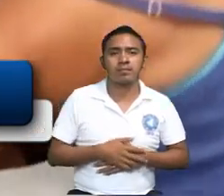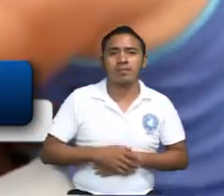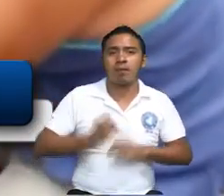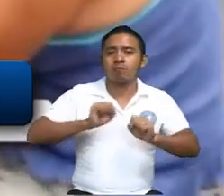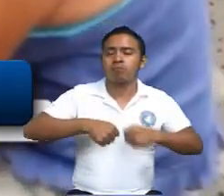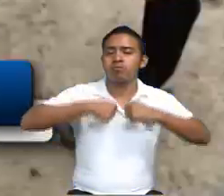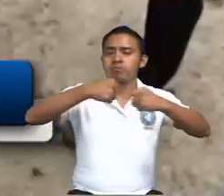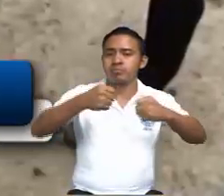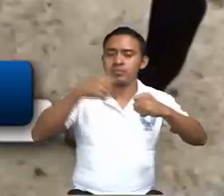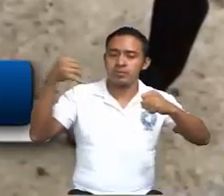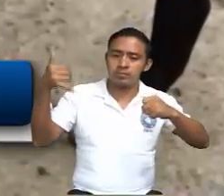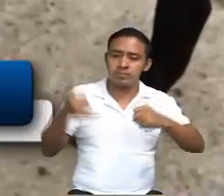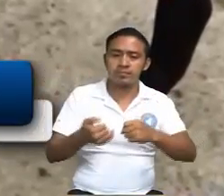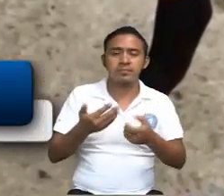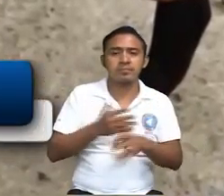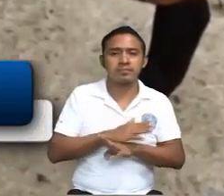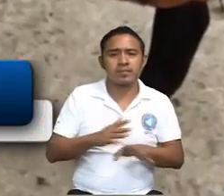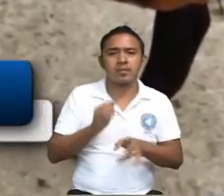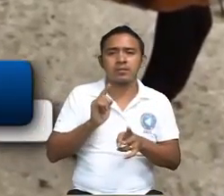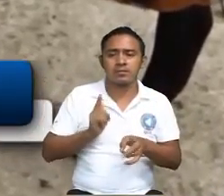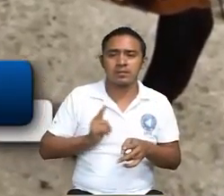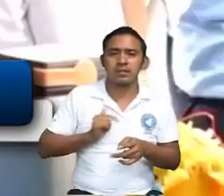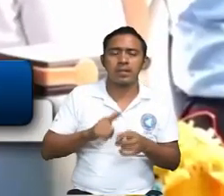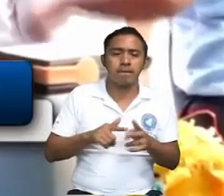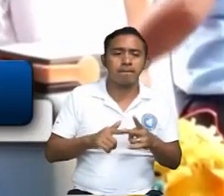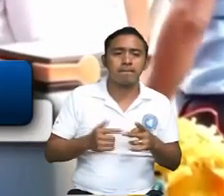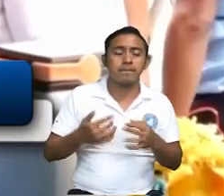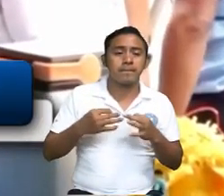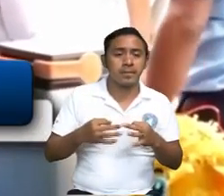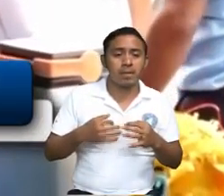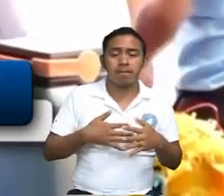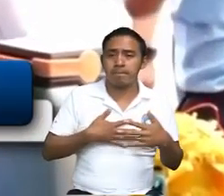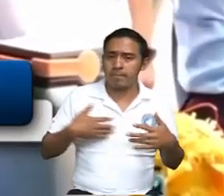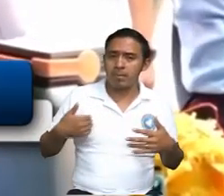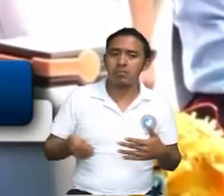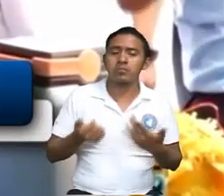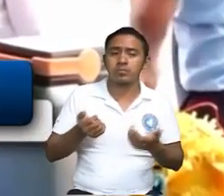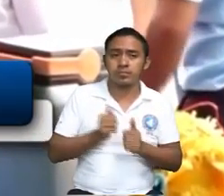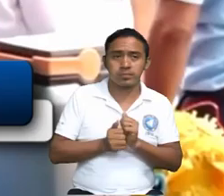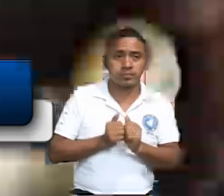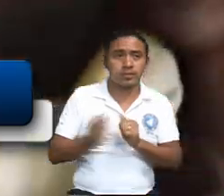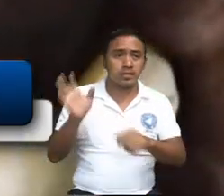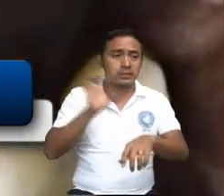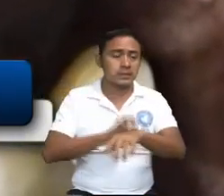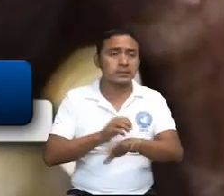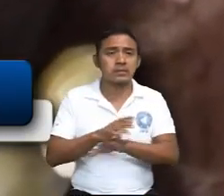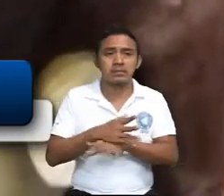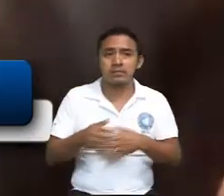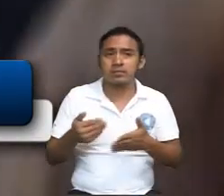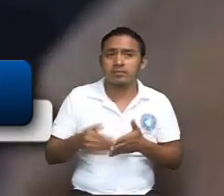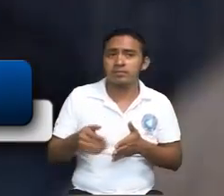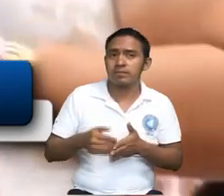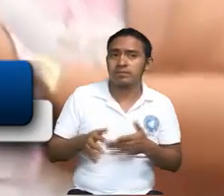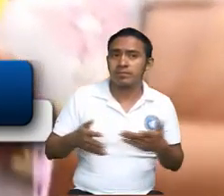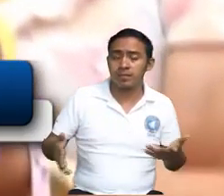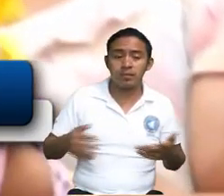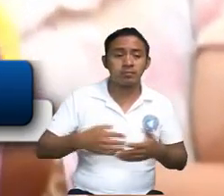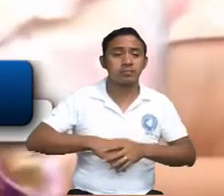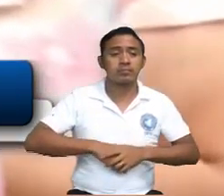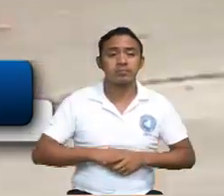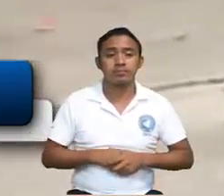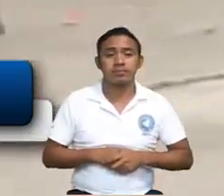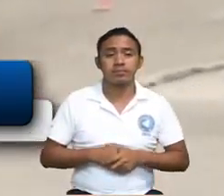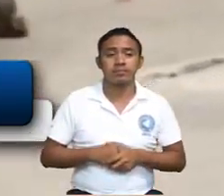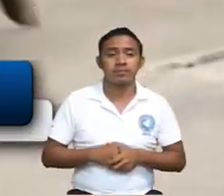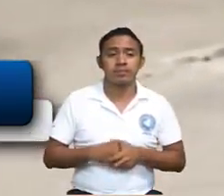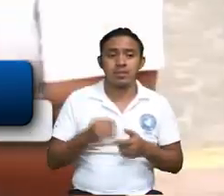reactivar esa memoria inmunológica y va a tener una respuesta más rápida, incluso si tuviera contacto con el microorganismo, en este caso el virus de la rabia. Entonces,